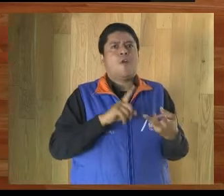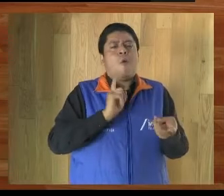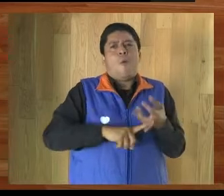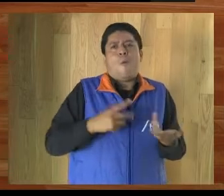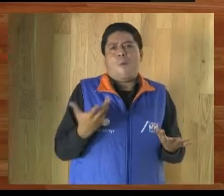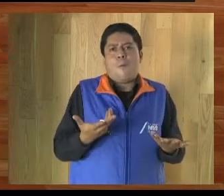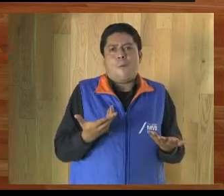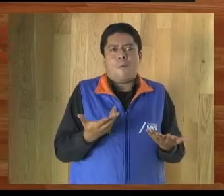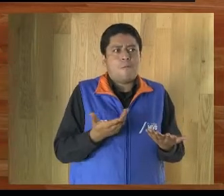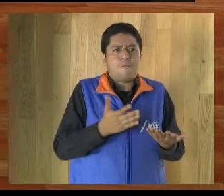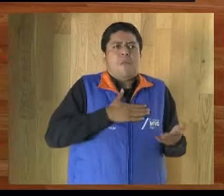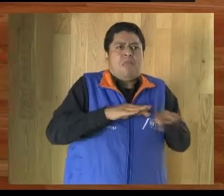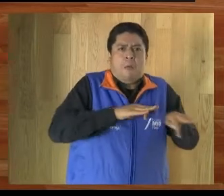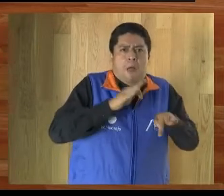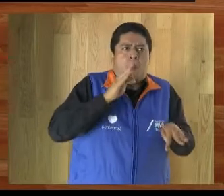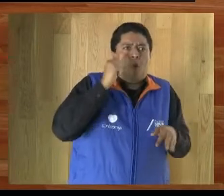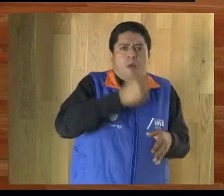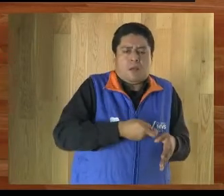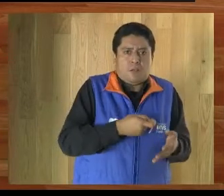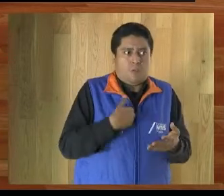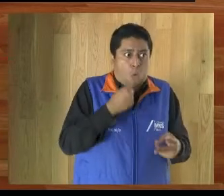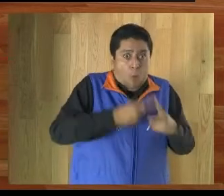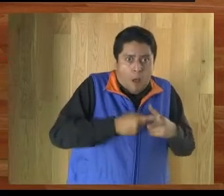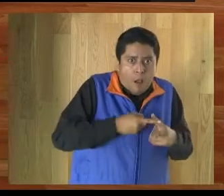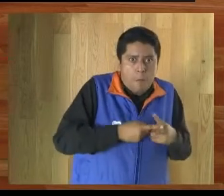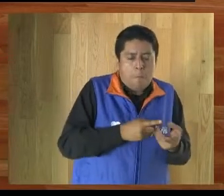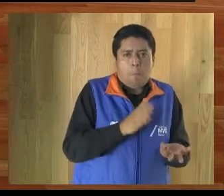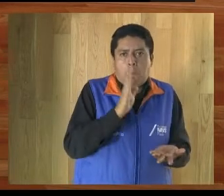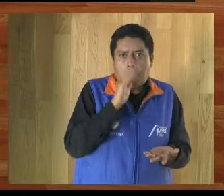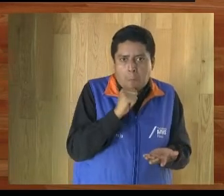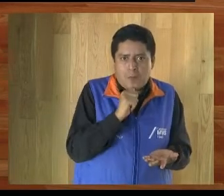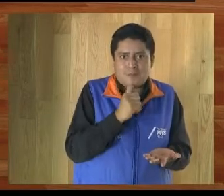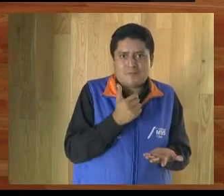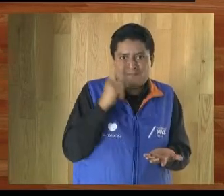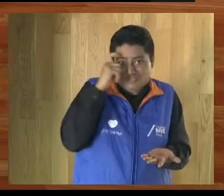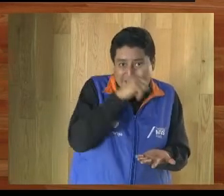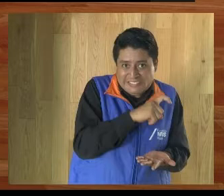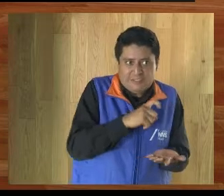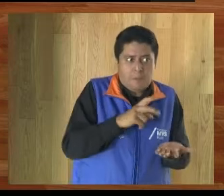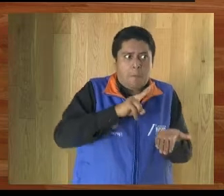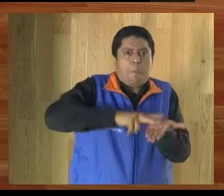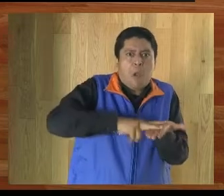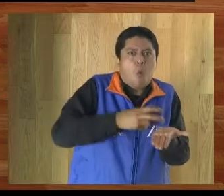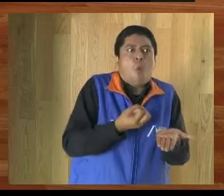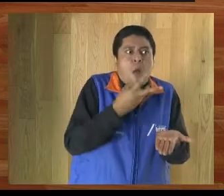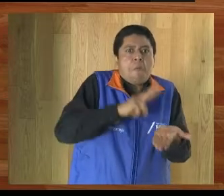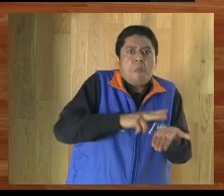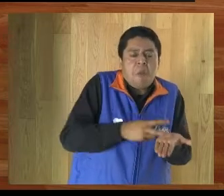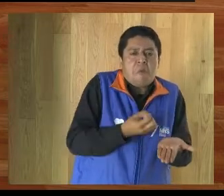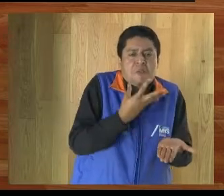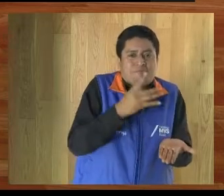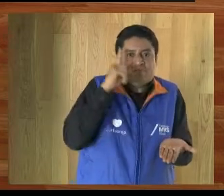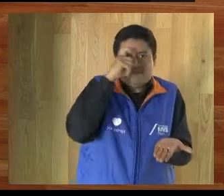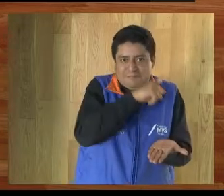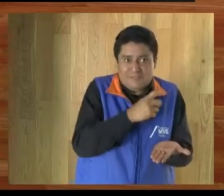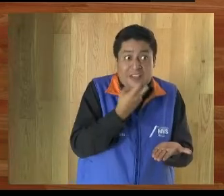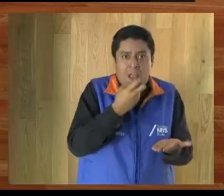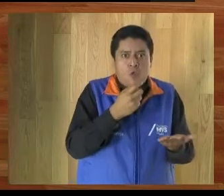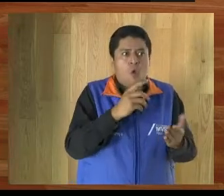organizaciones, y no siempre está bien dimensionado internamente cómo gestionarla, ni sus indicadores